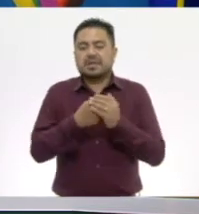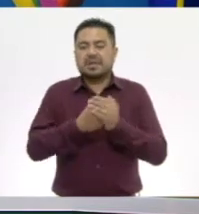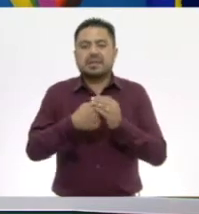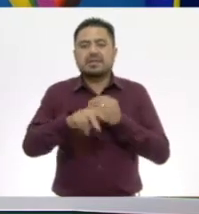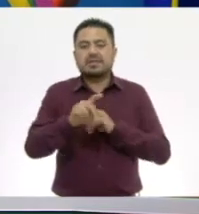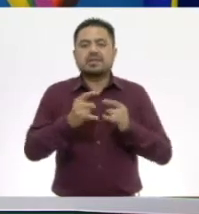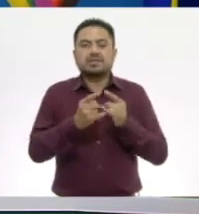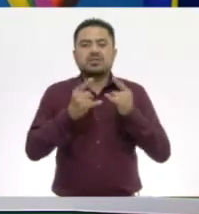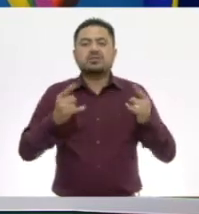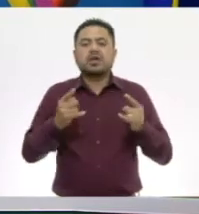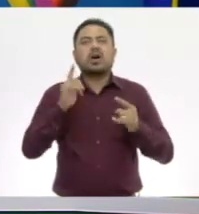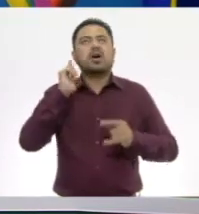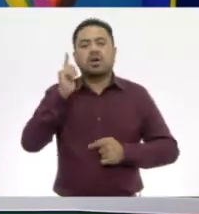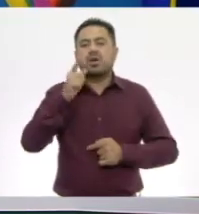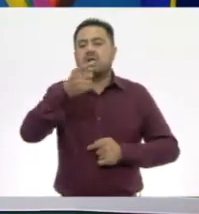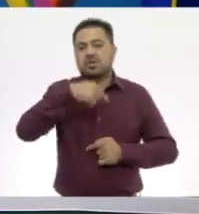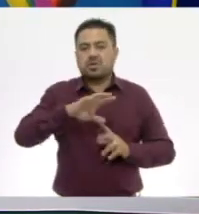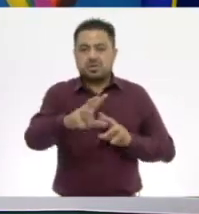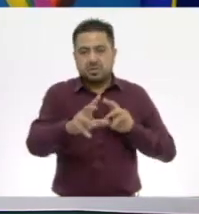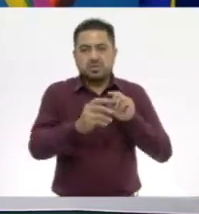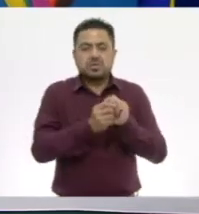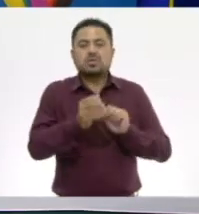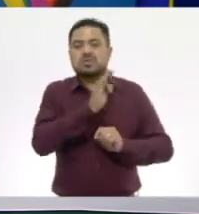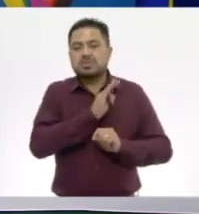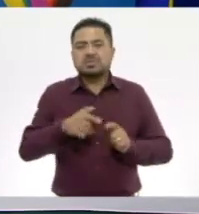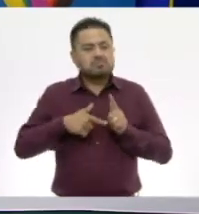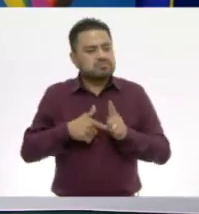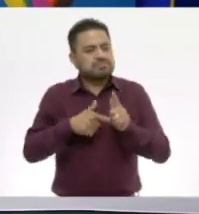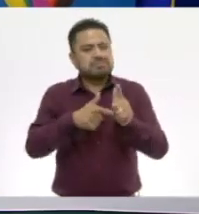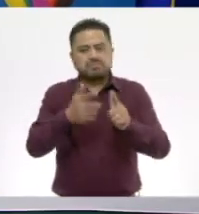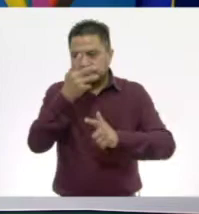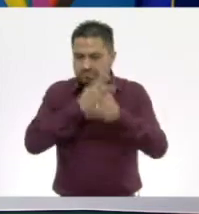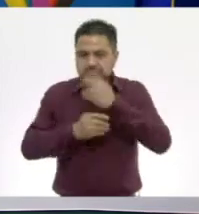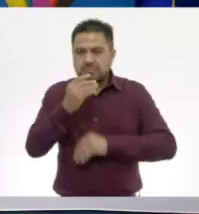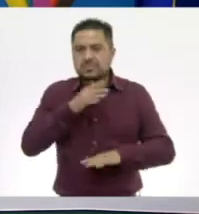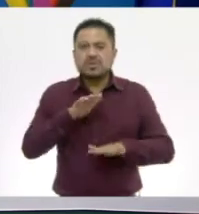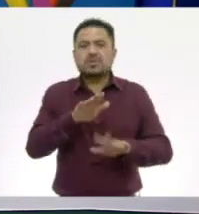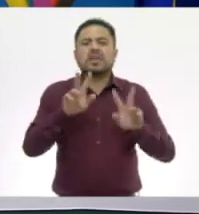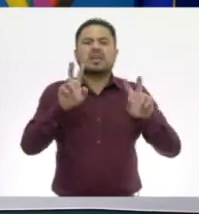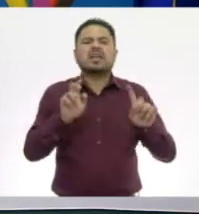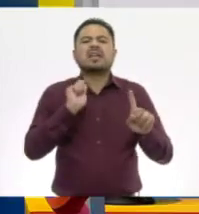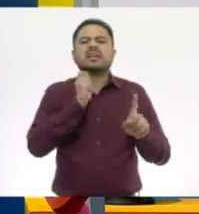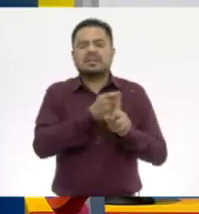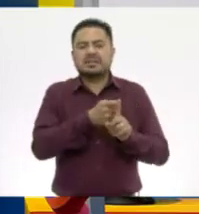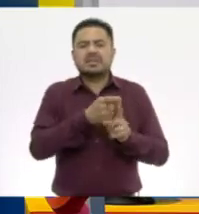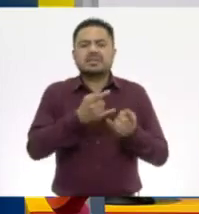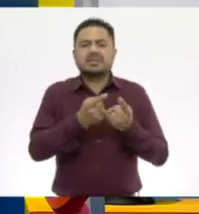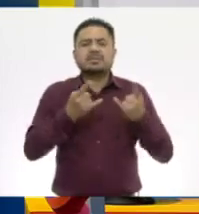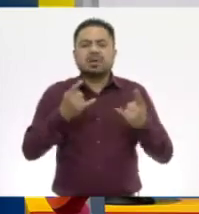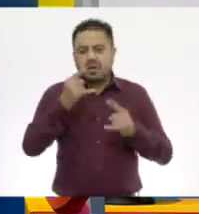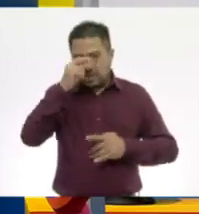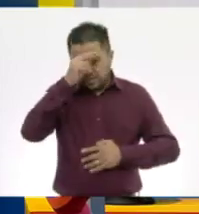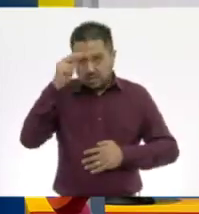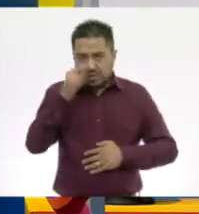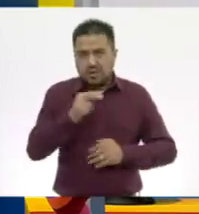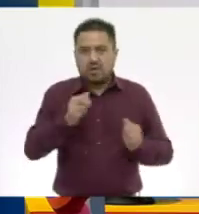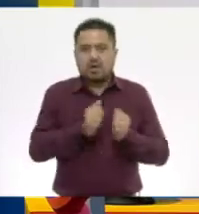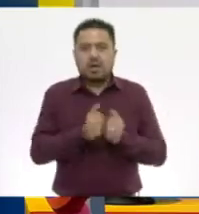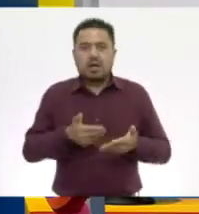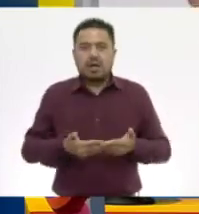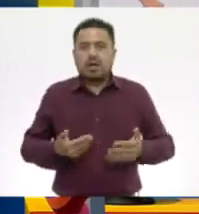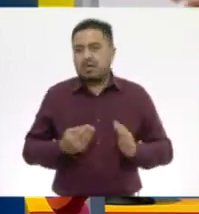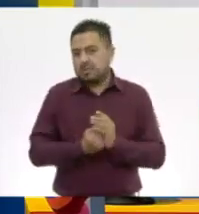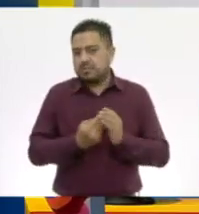historia. Esperemos que juntos podamos seguir aprendiendo sobre lo que es la historia de México en esta